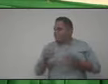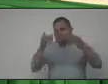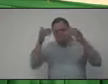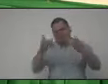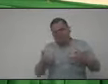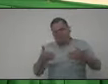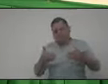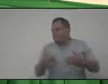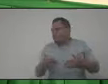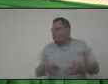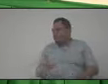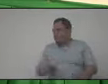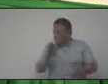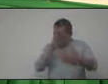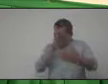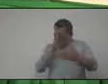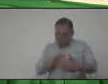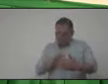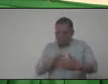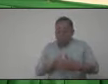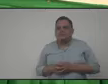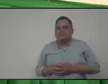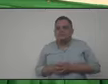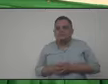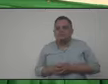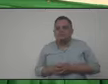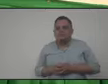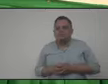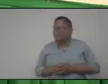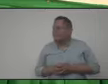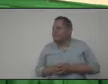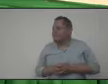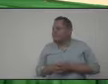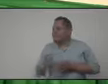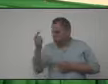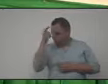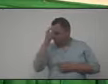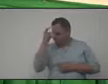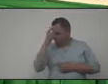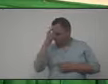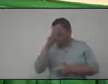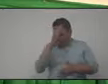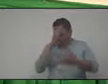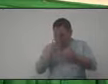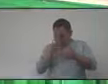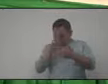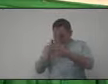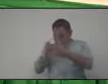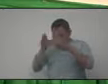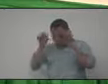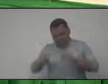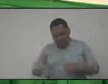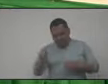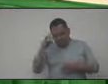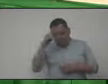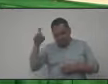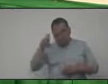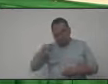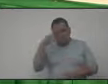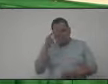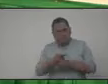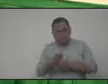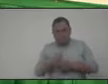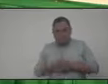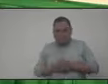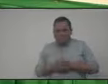sino incapacidad. Sí. Todo es mental y todos podemos hacer lo que nos propongamos. Nada